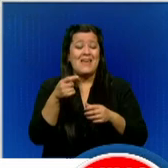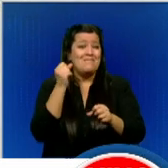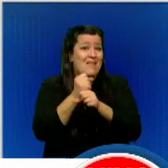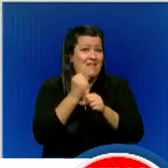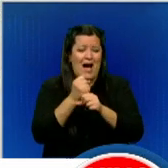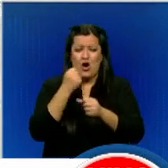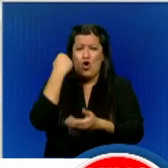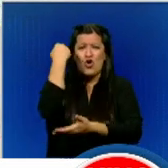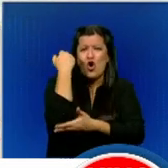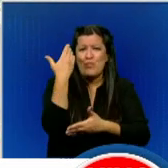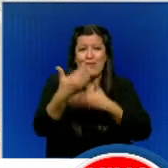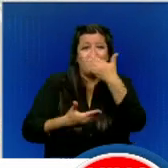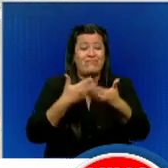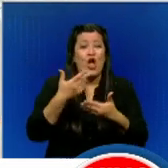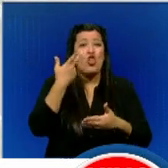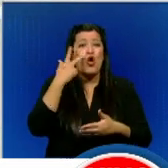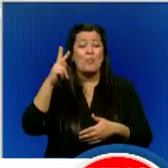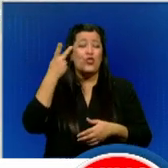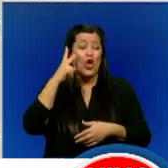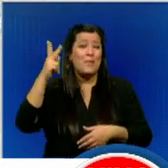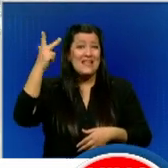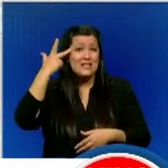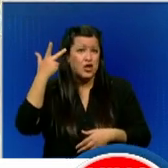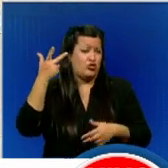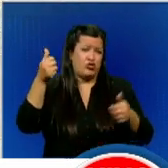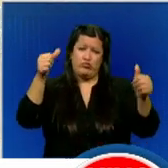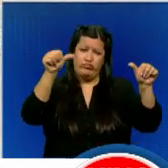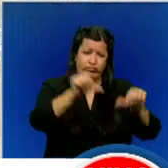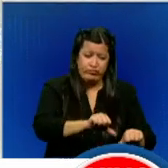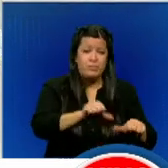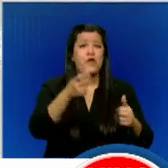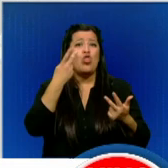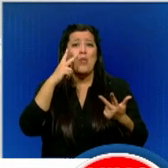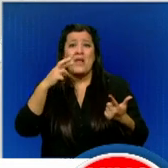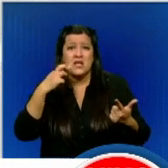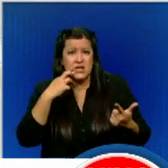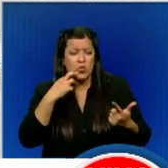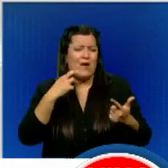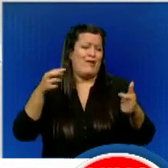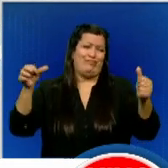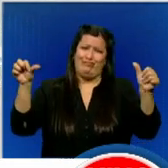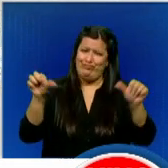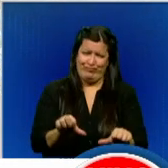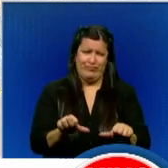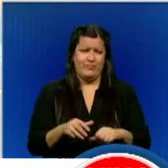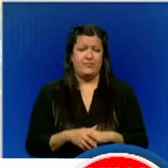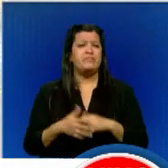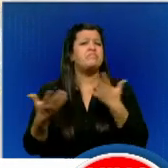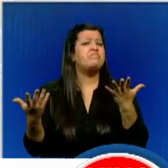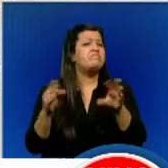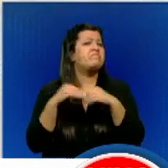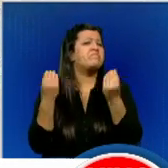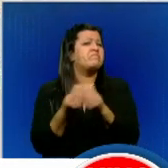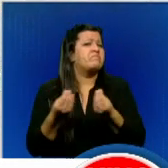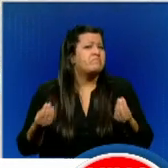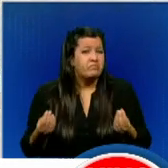cayó en 2018 y cayó en 2019 o sea que perdimos